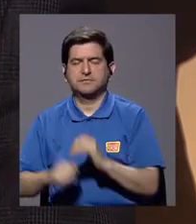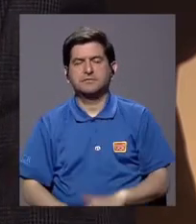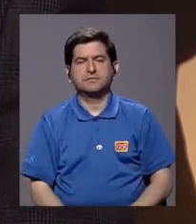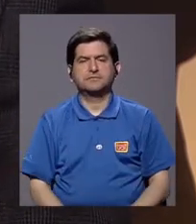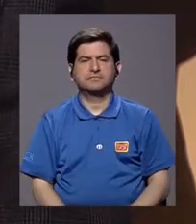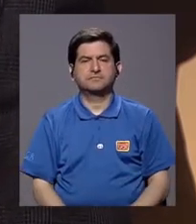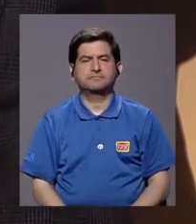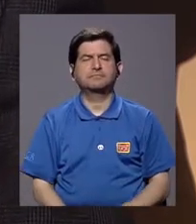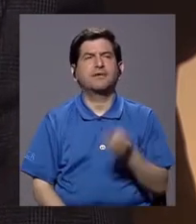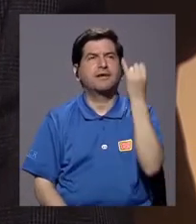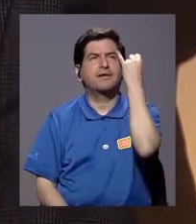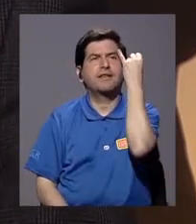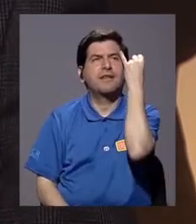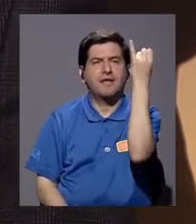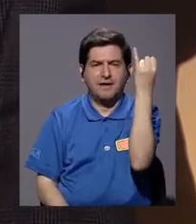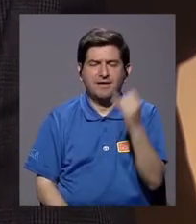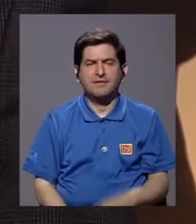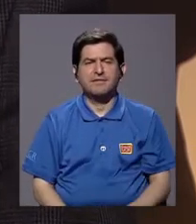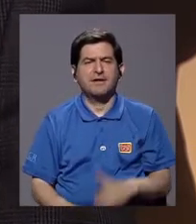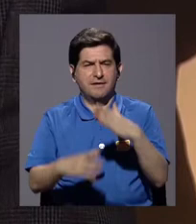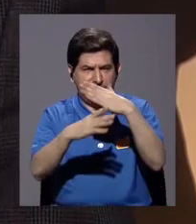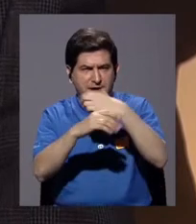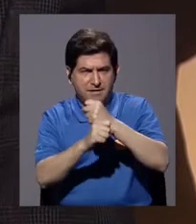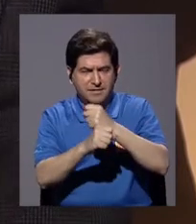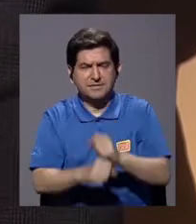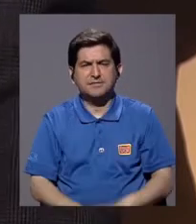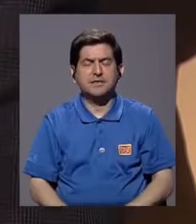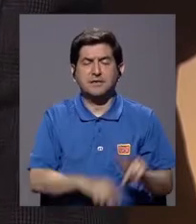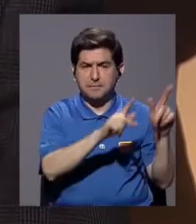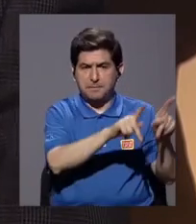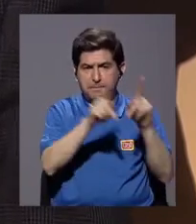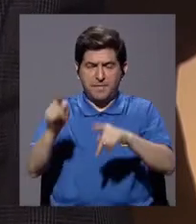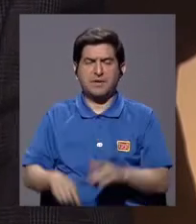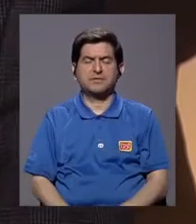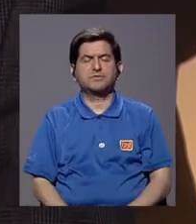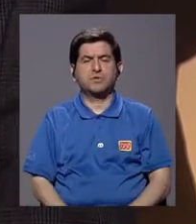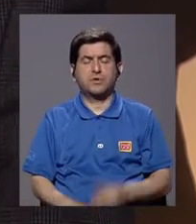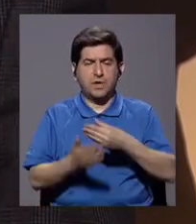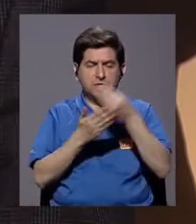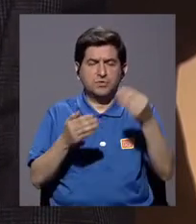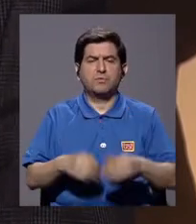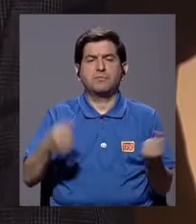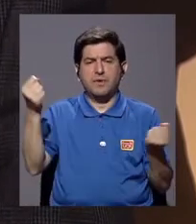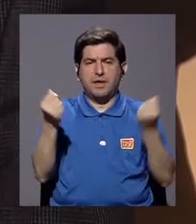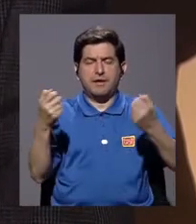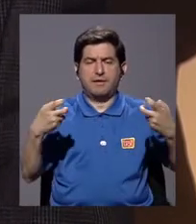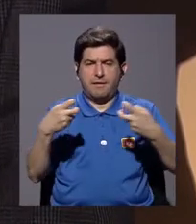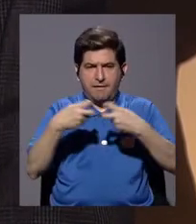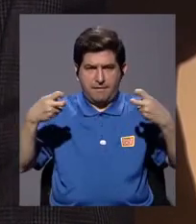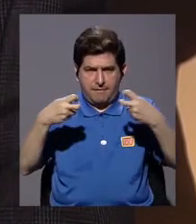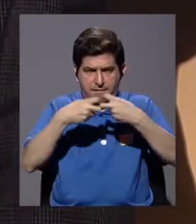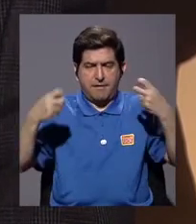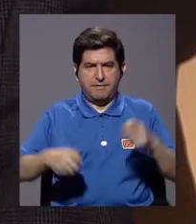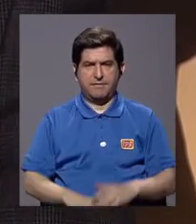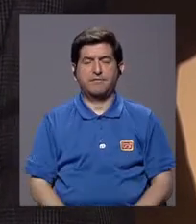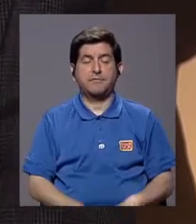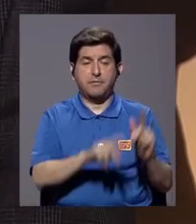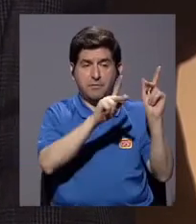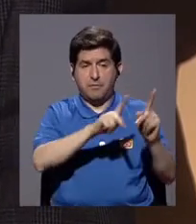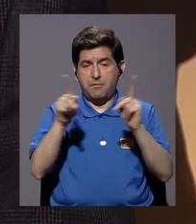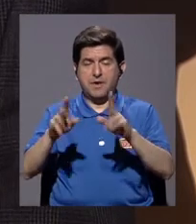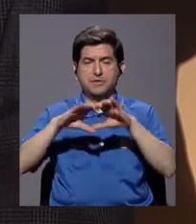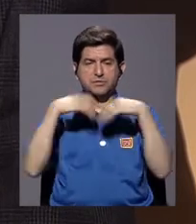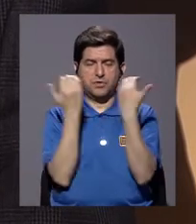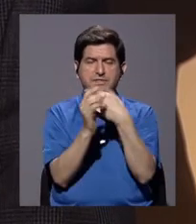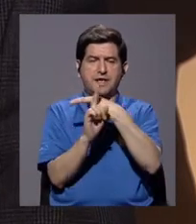este caso, digamos, el planteamiento de lo que se está haciendo de que la gente adquiera vehículos eléctricos, son gente de